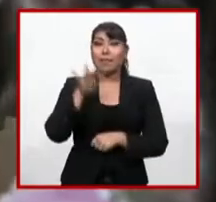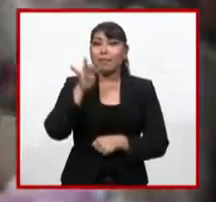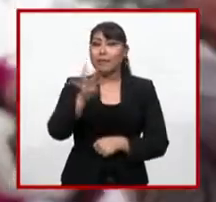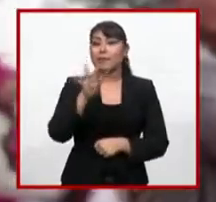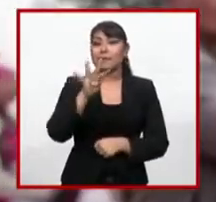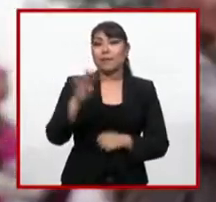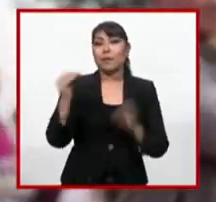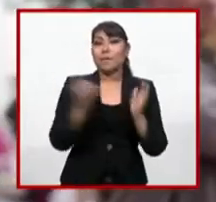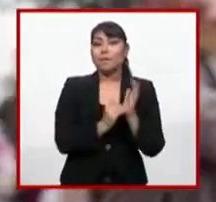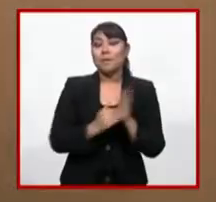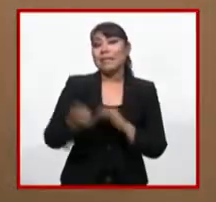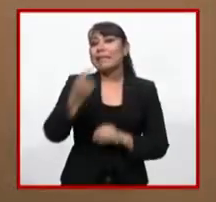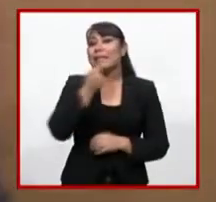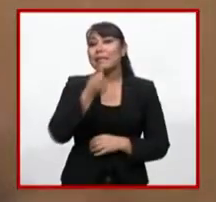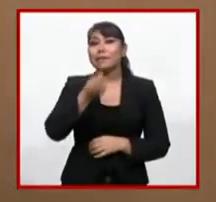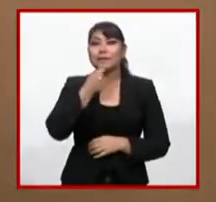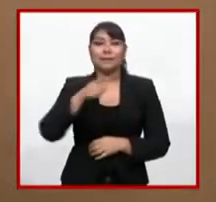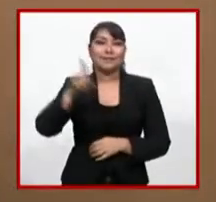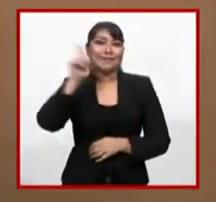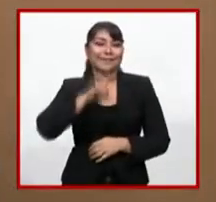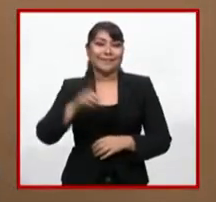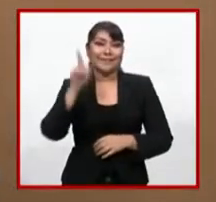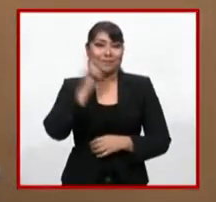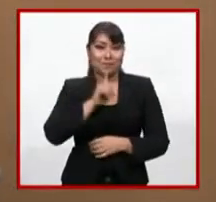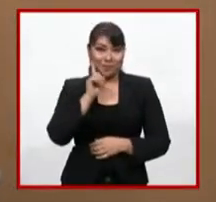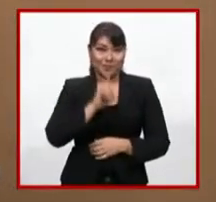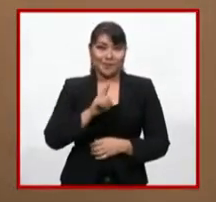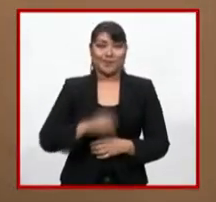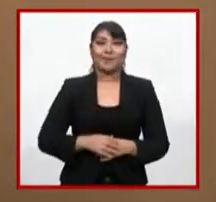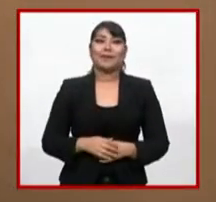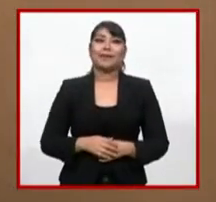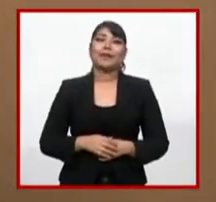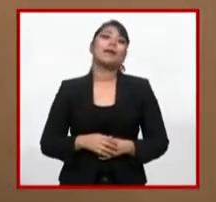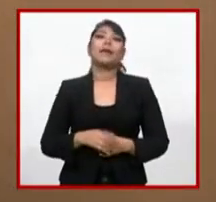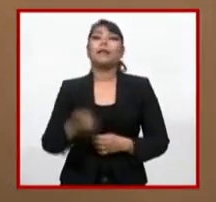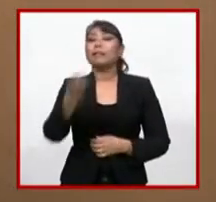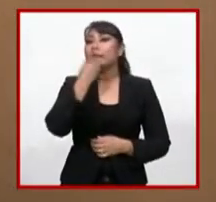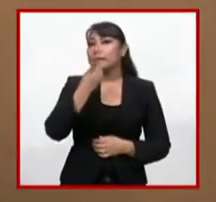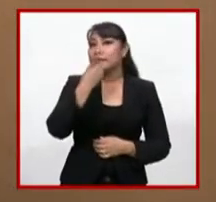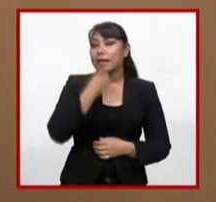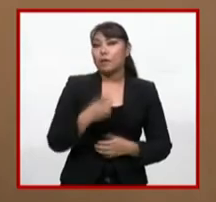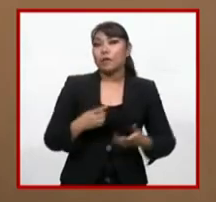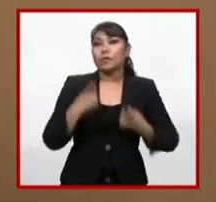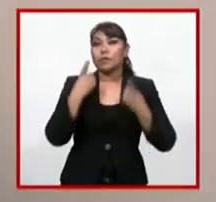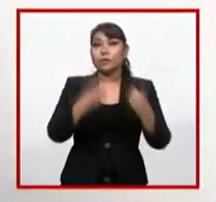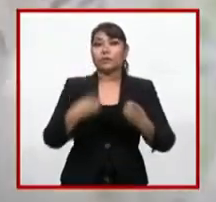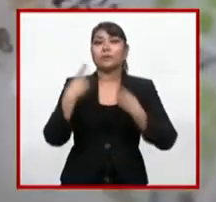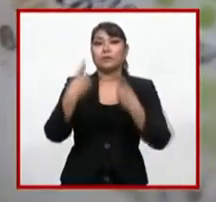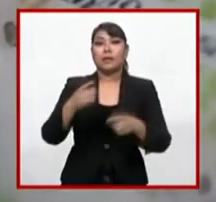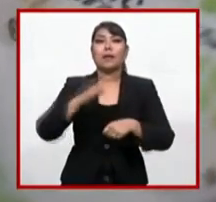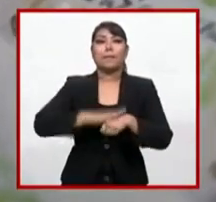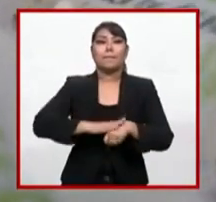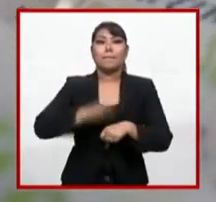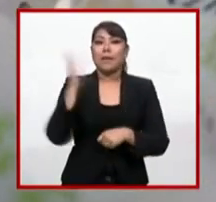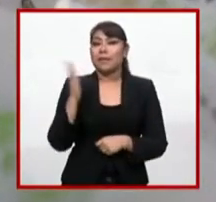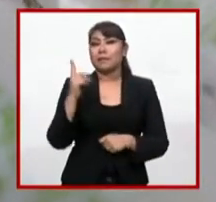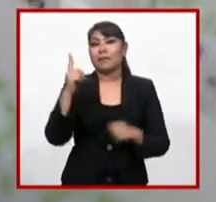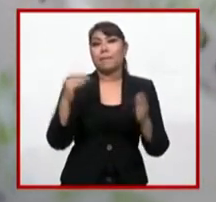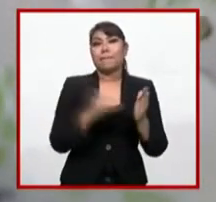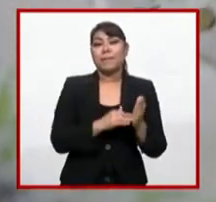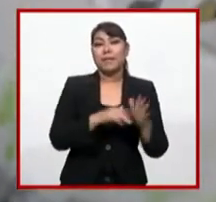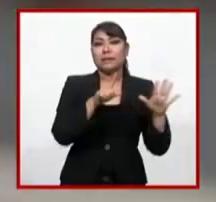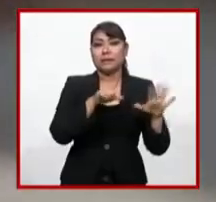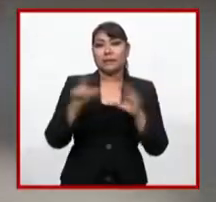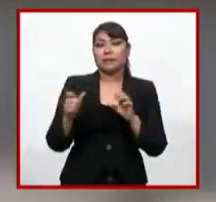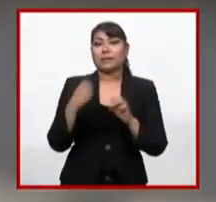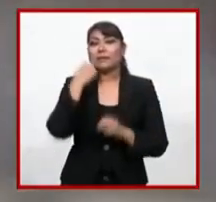1.261.000 niñas, niños y mujeres. Nuestros desayunos escolares fríos se siguen entregando en más de 1.700 escuelas